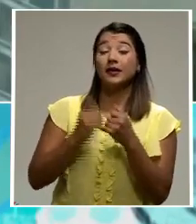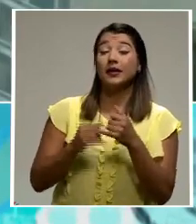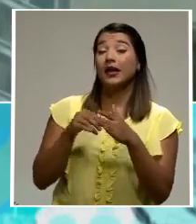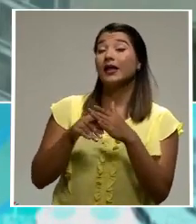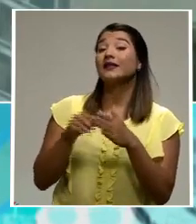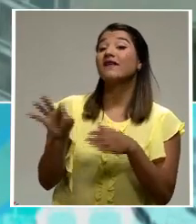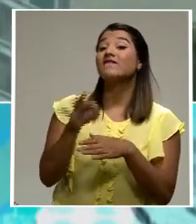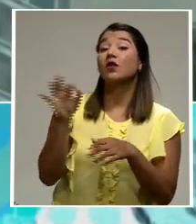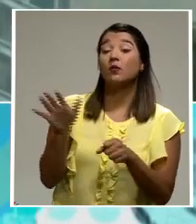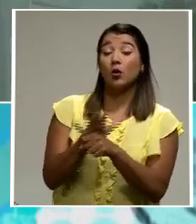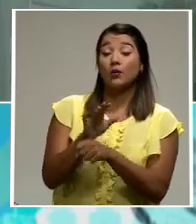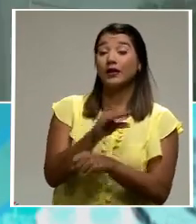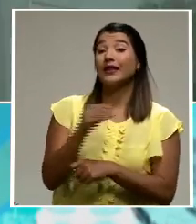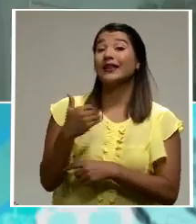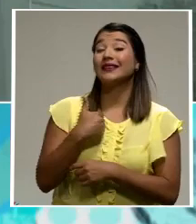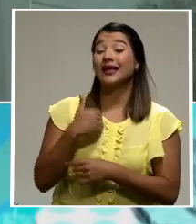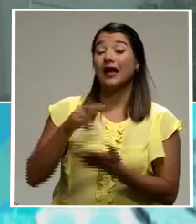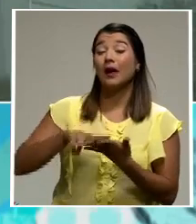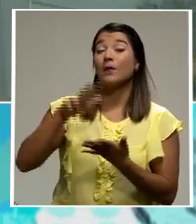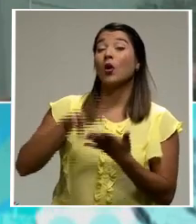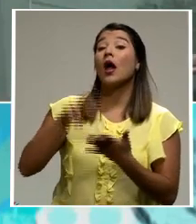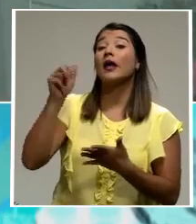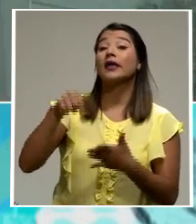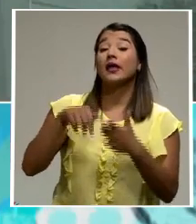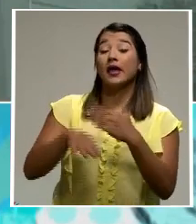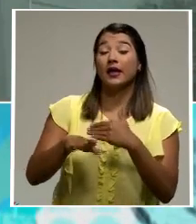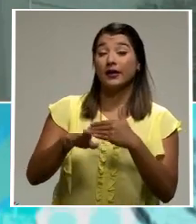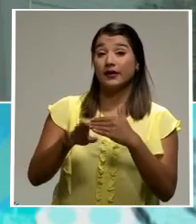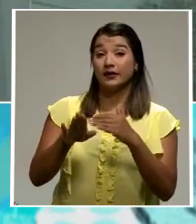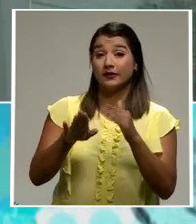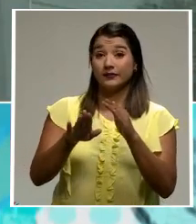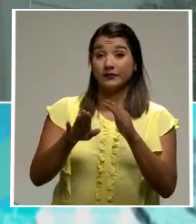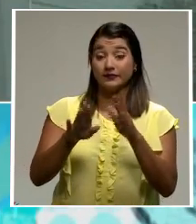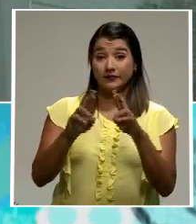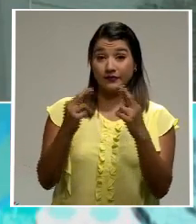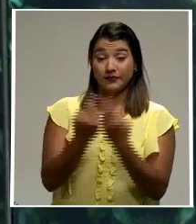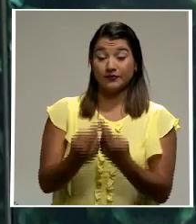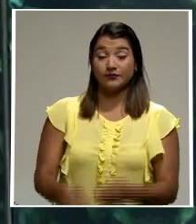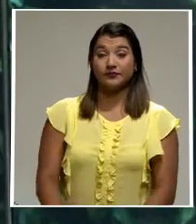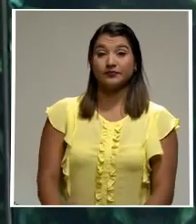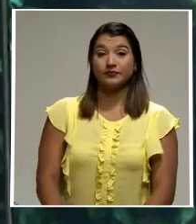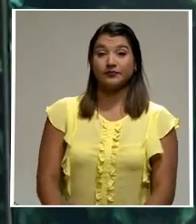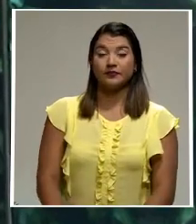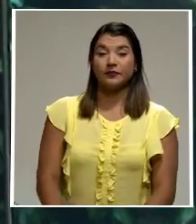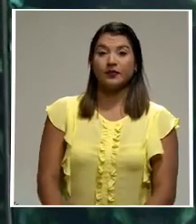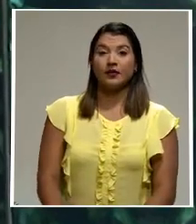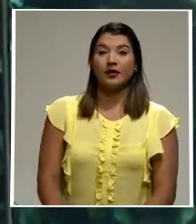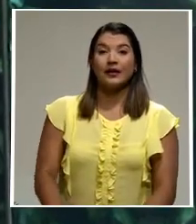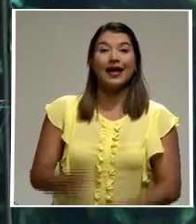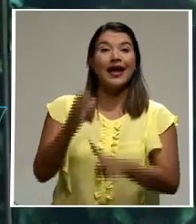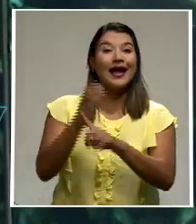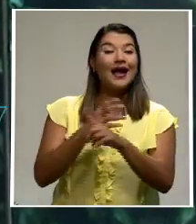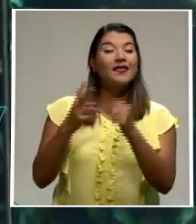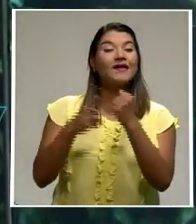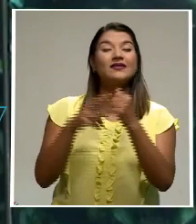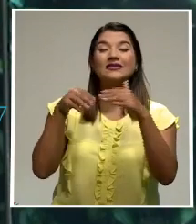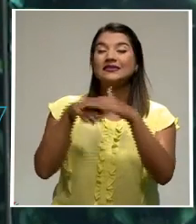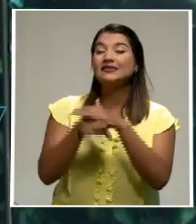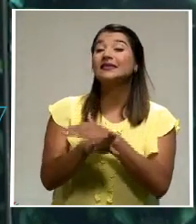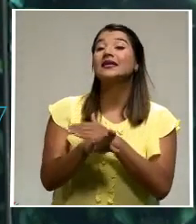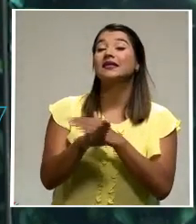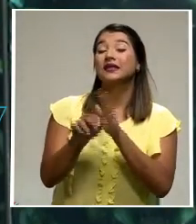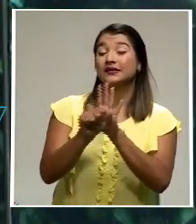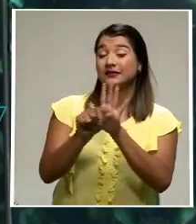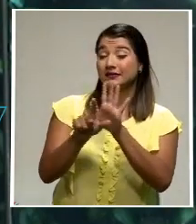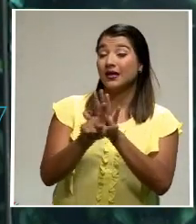totalidad y que tengan una aprobación acá en el Congreso. Cada vez que ingrese a la Asamblea Legislativa el acuerdo